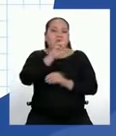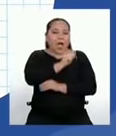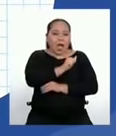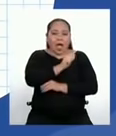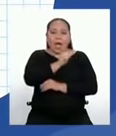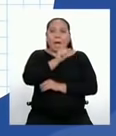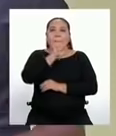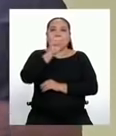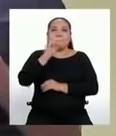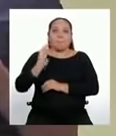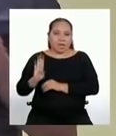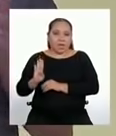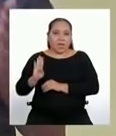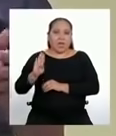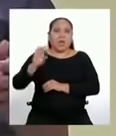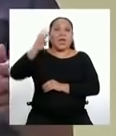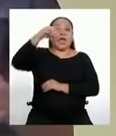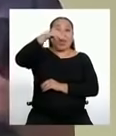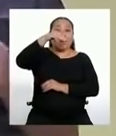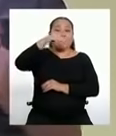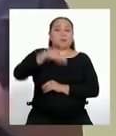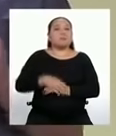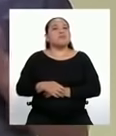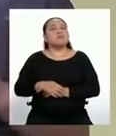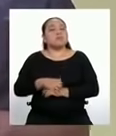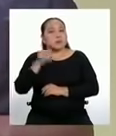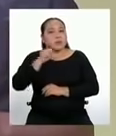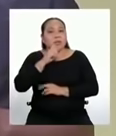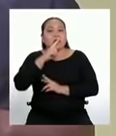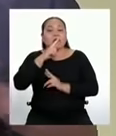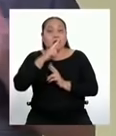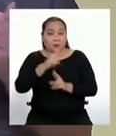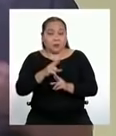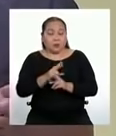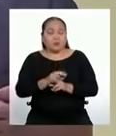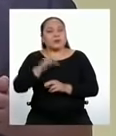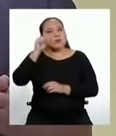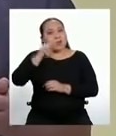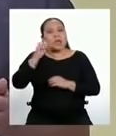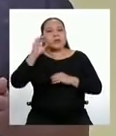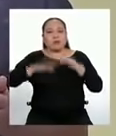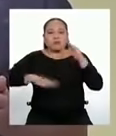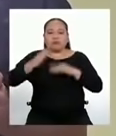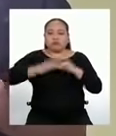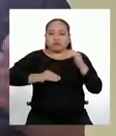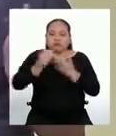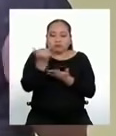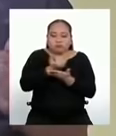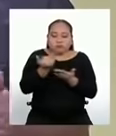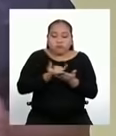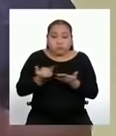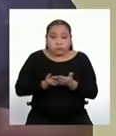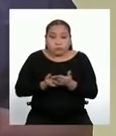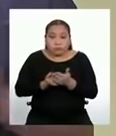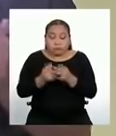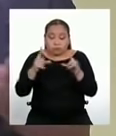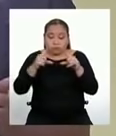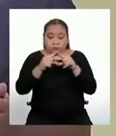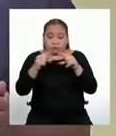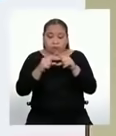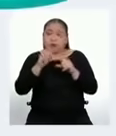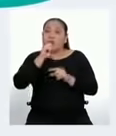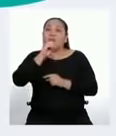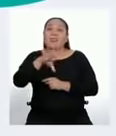ABM. Entonces concluimos, sí es posible construir el gráfico de un triángulo con la condición dada